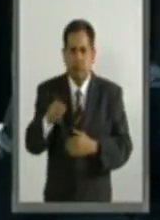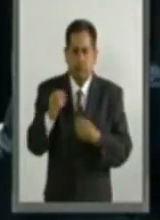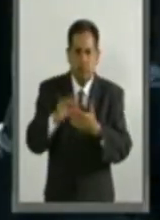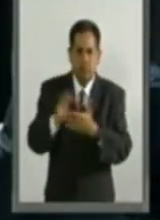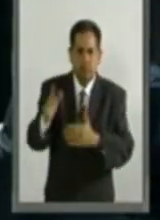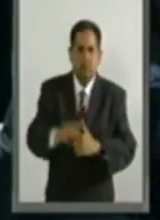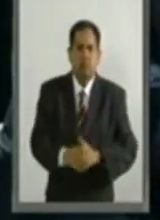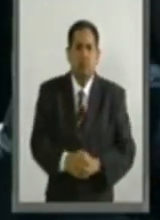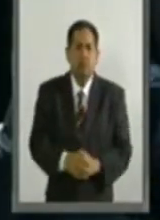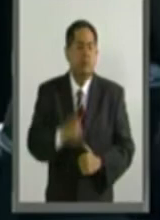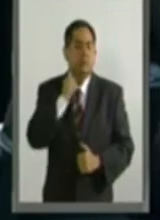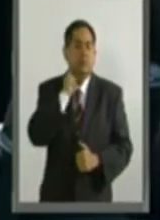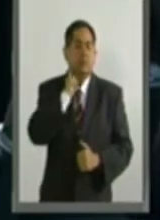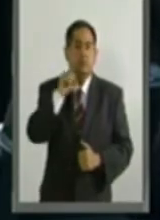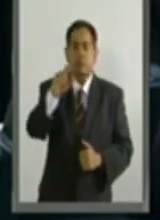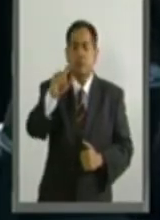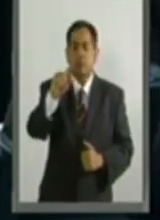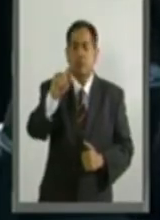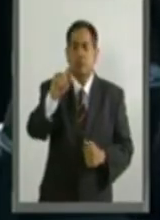gracias.